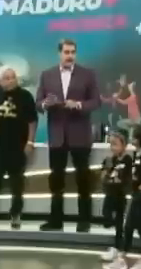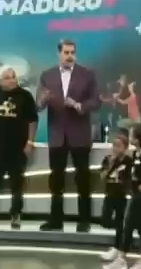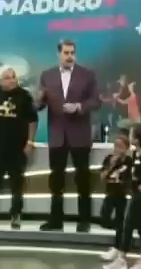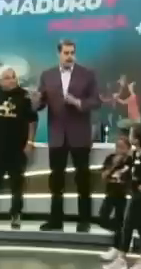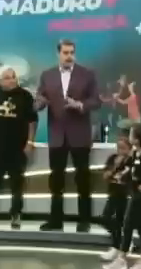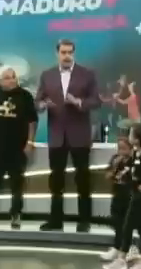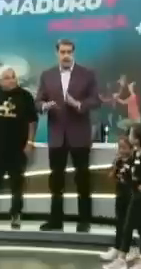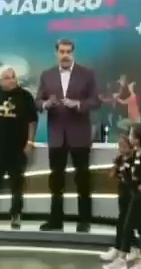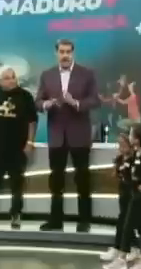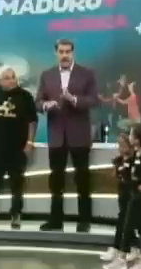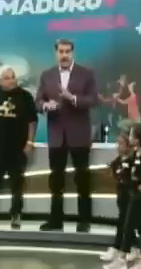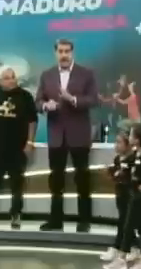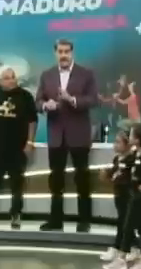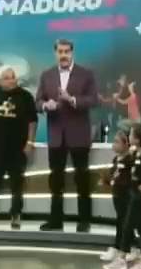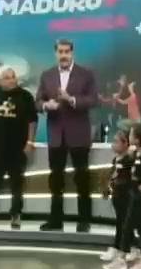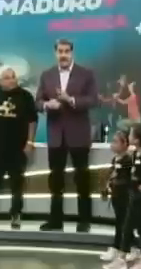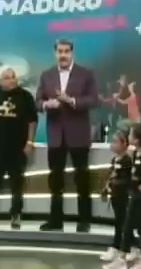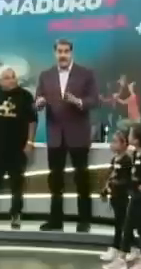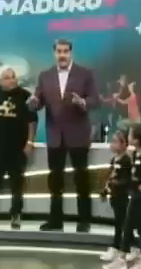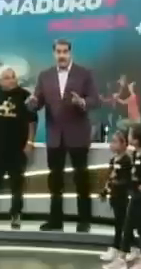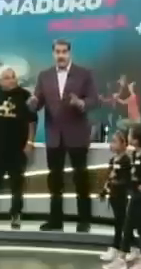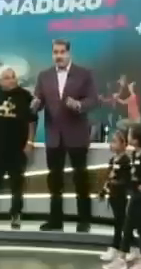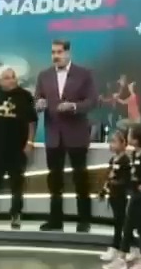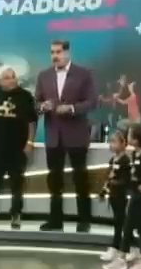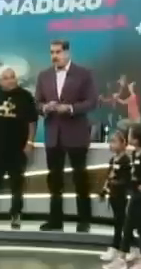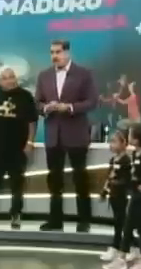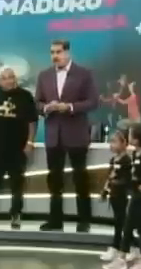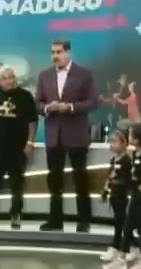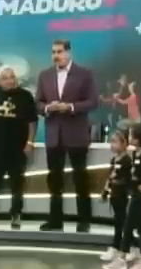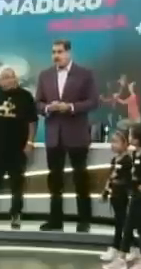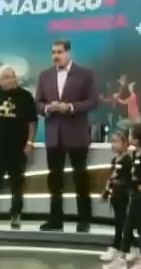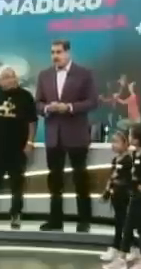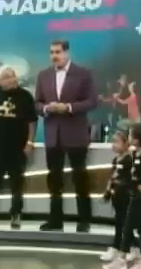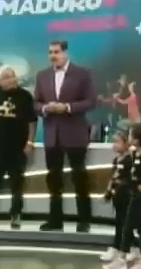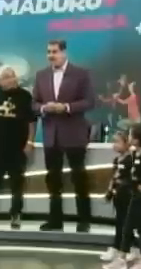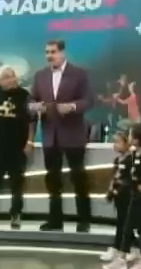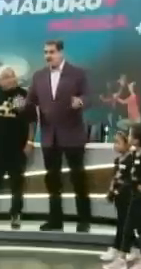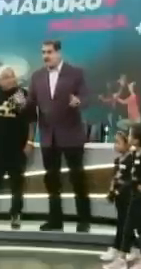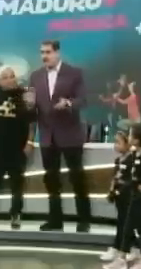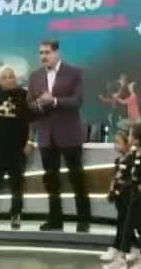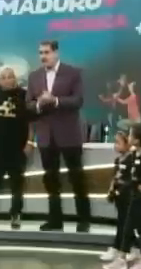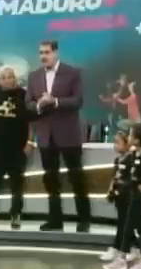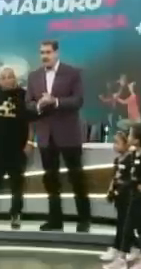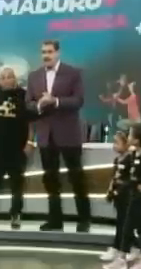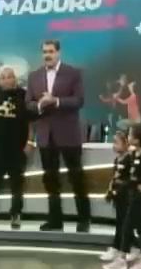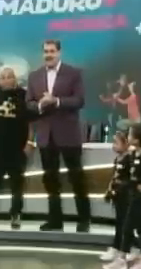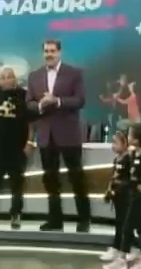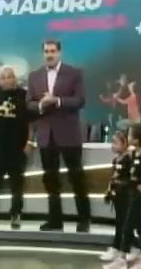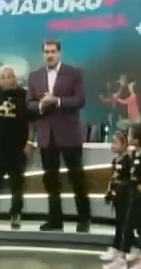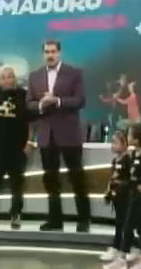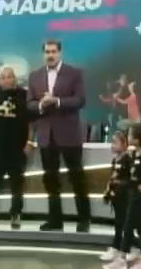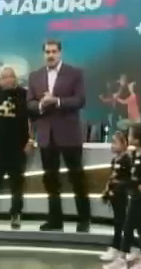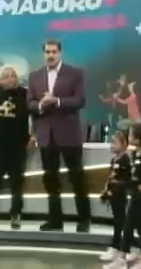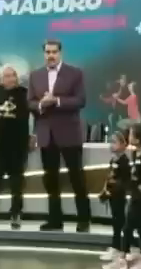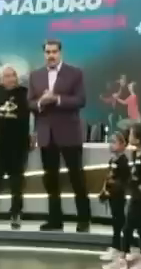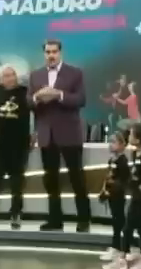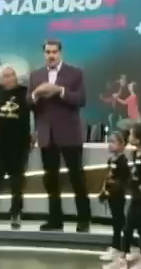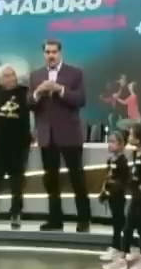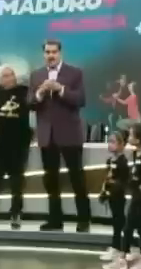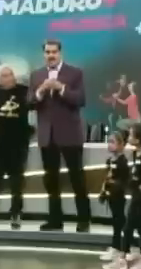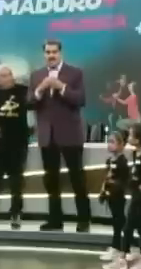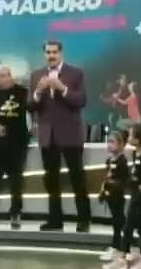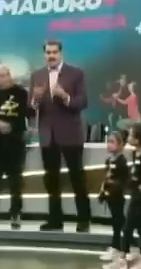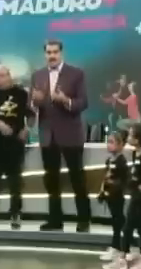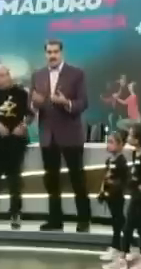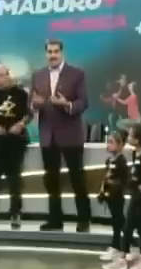descargando lleva el ritmo pero descarga y hace lo que le da la gana con el tambor eso Crea una satisfacción hermosa y yo